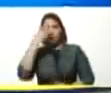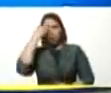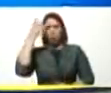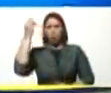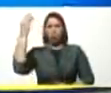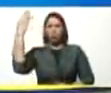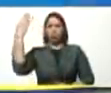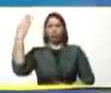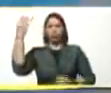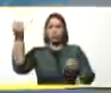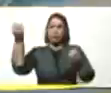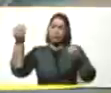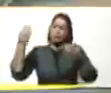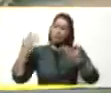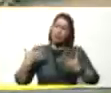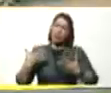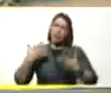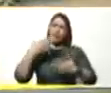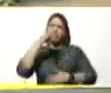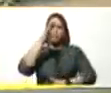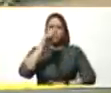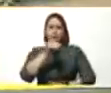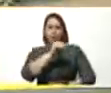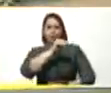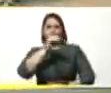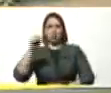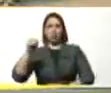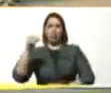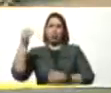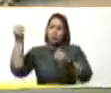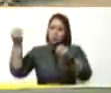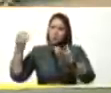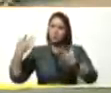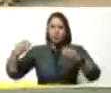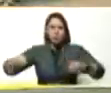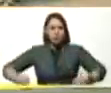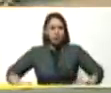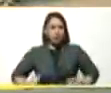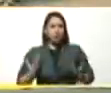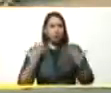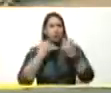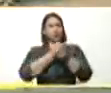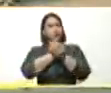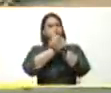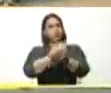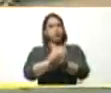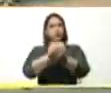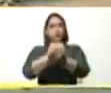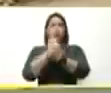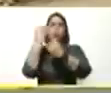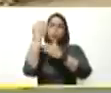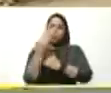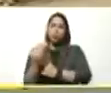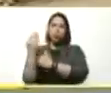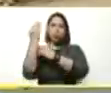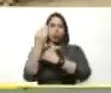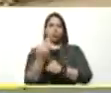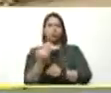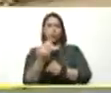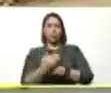sus bendiciones y nos llene de su amor y de su protección divina y suprema.